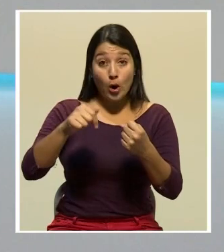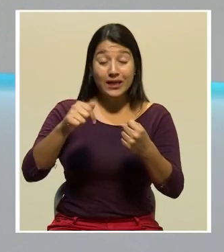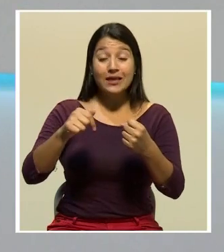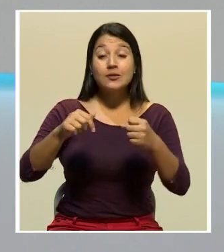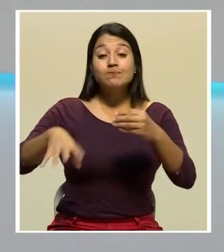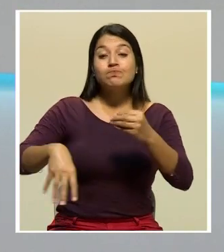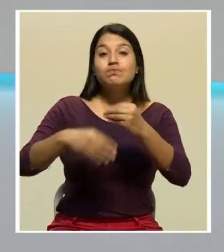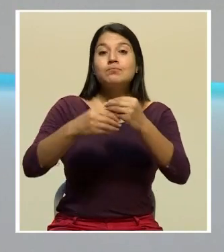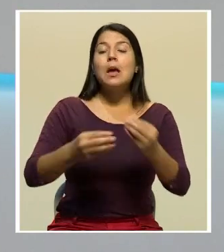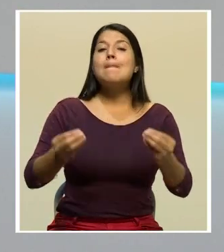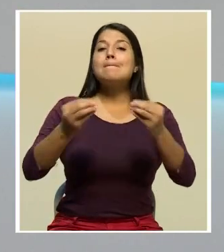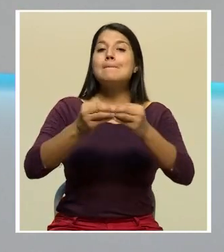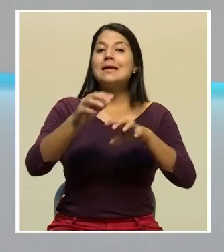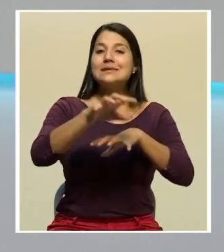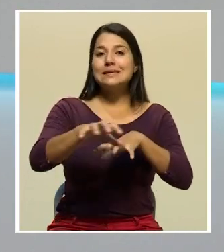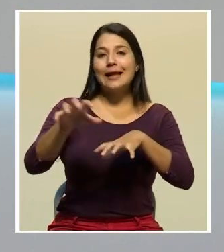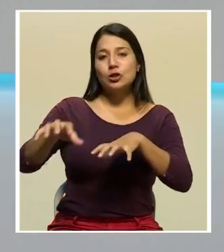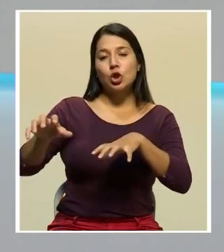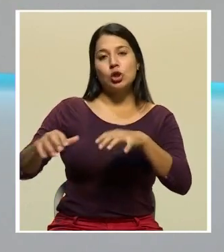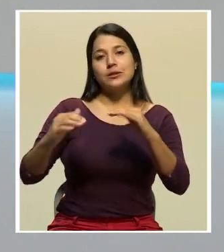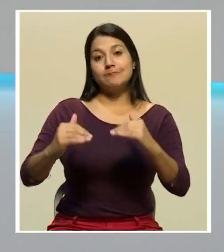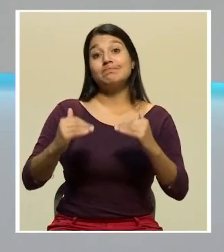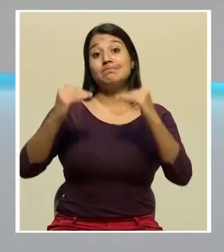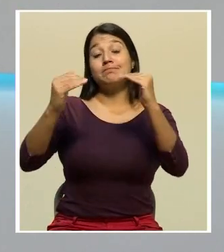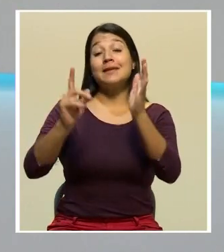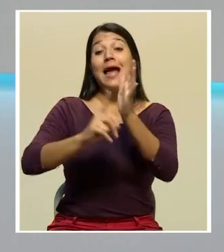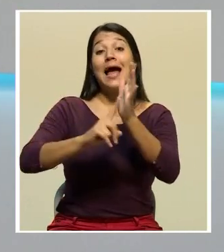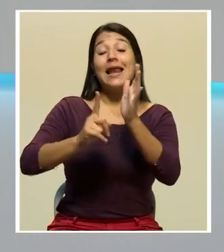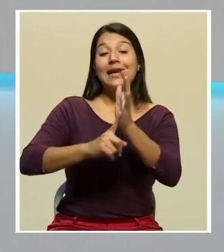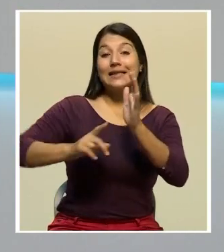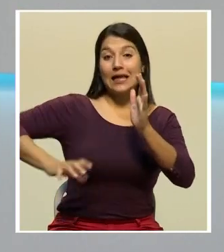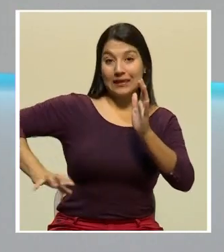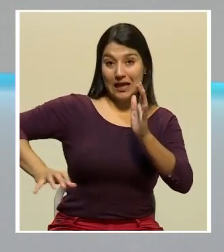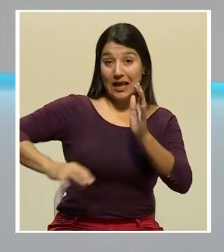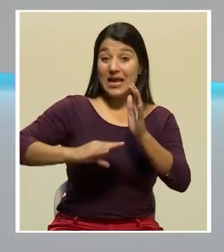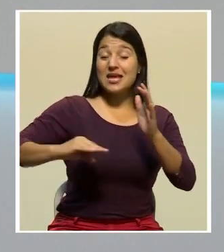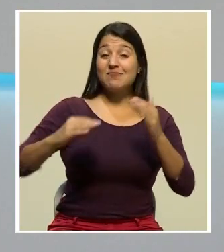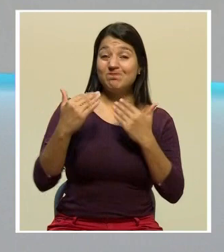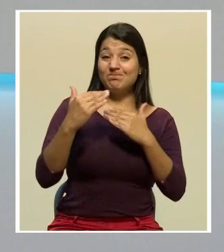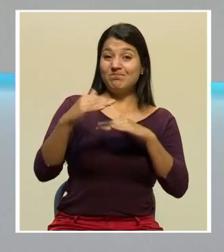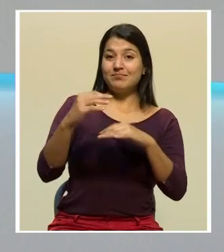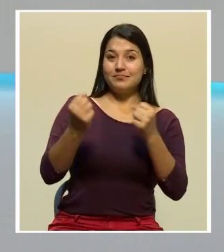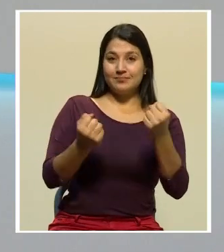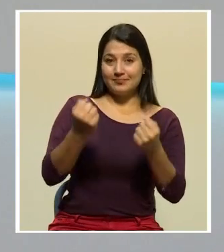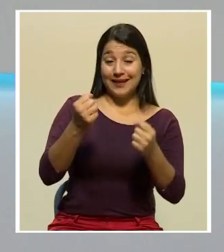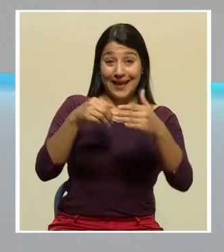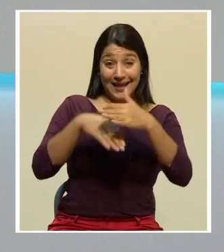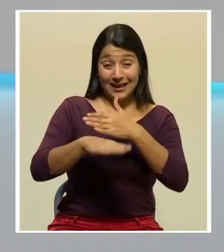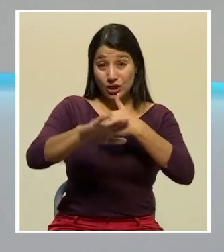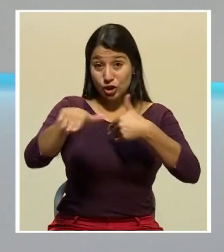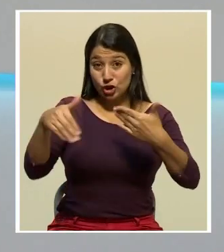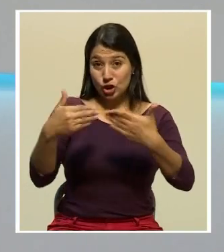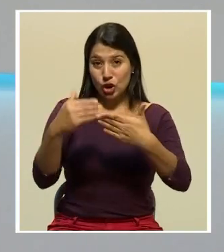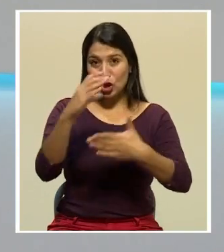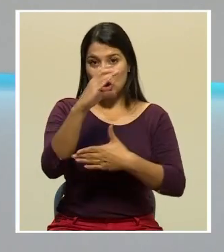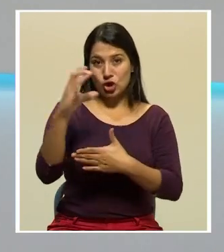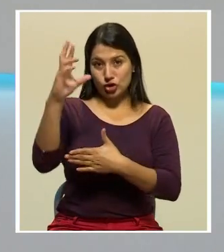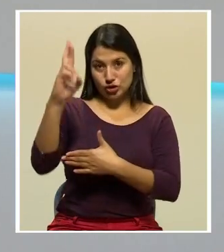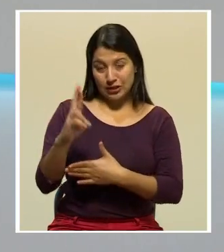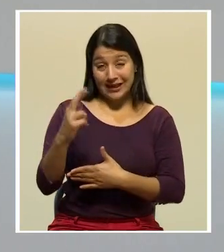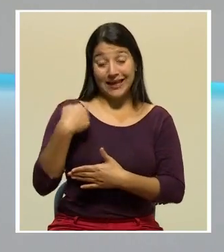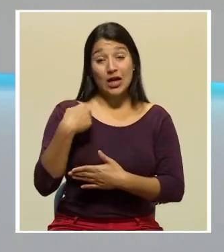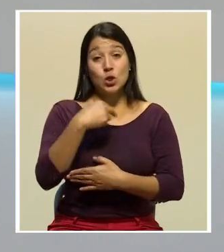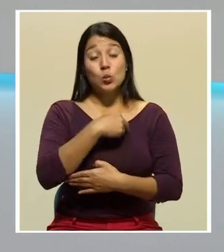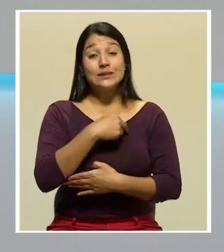alerta naranja y modificó la restricción vehicular en todo el territorio nacional. Nuestra compañera, la periodista